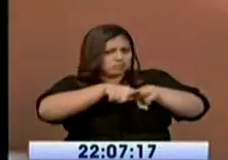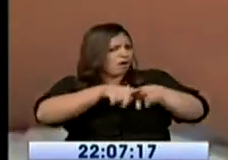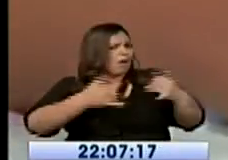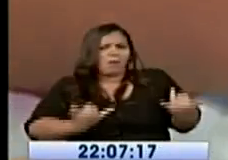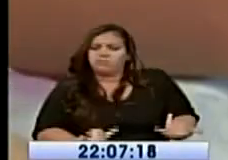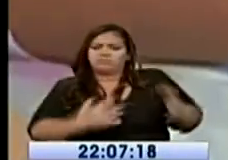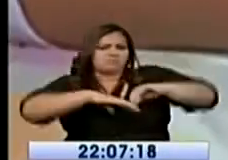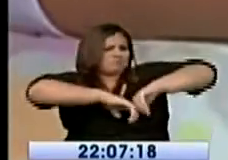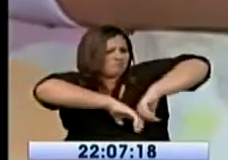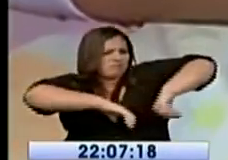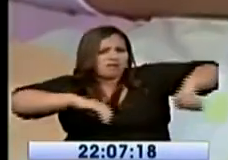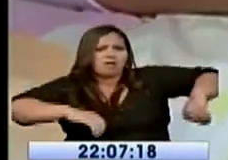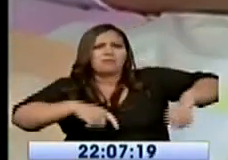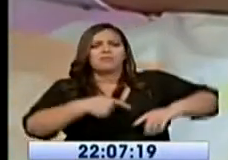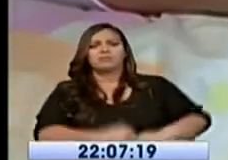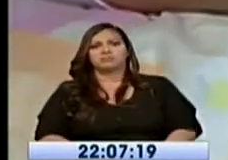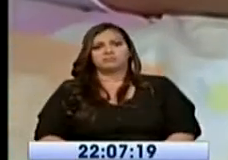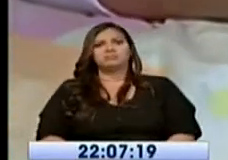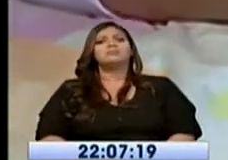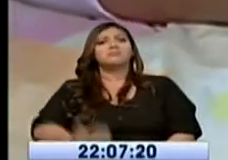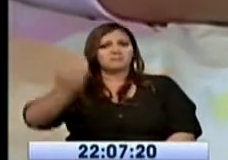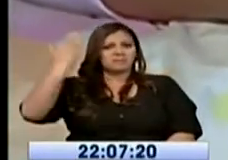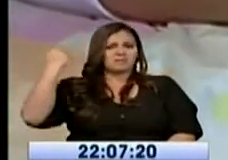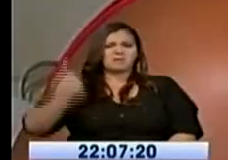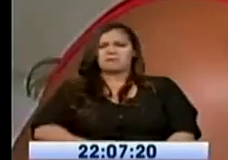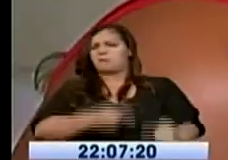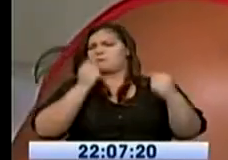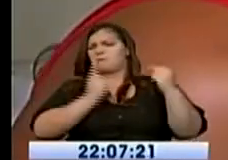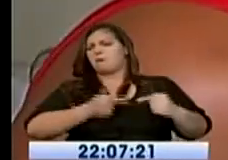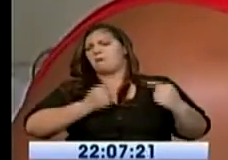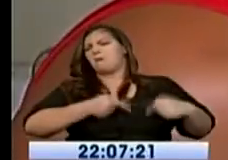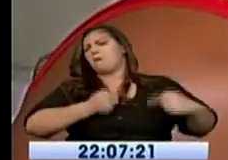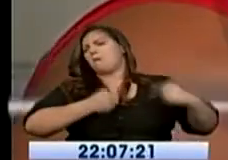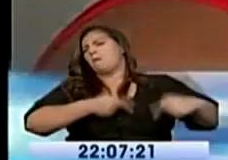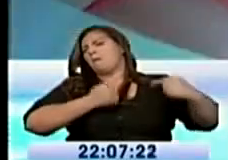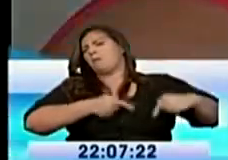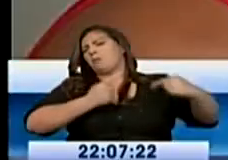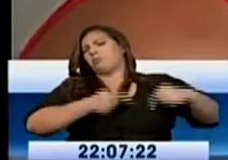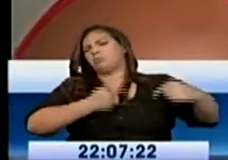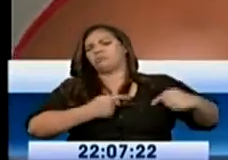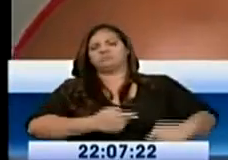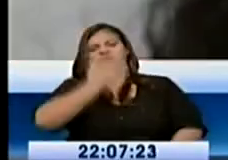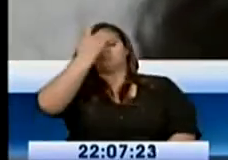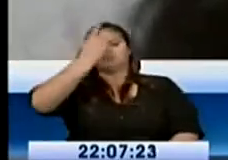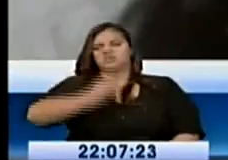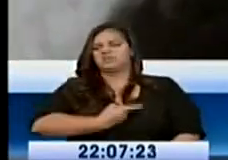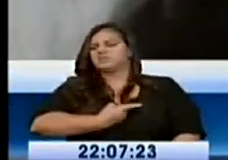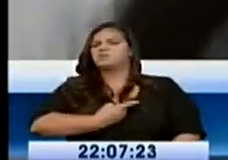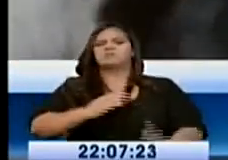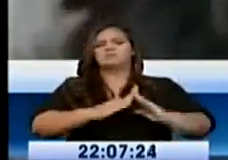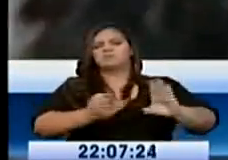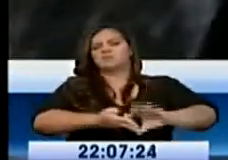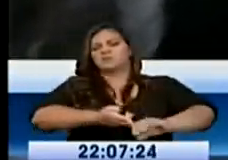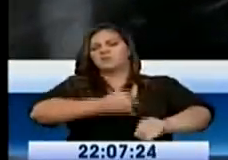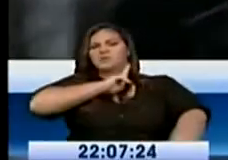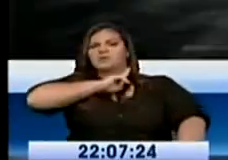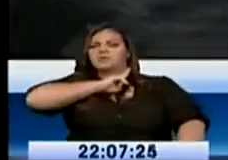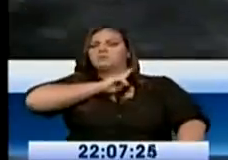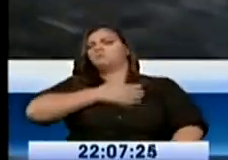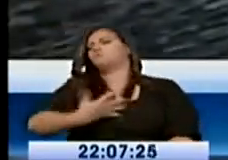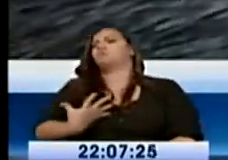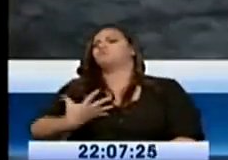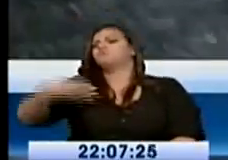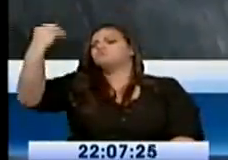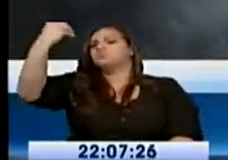que debido a las constantes peleas había tomado la decisión de irse de la casa, pero en un momento en el que regresó para lavar una